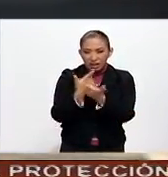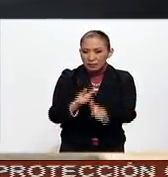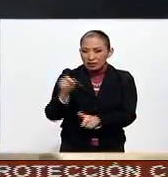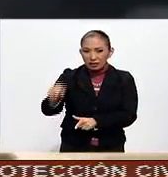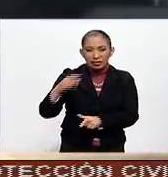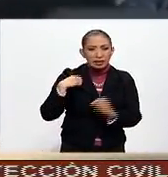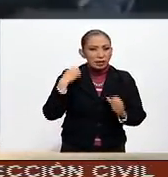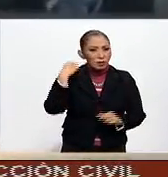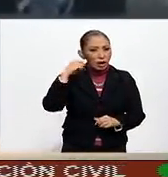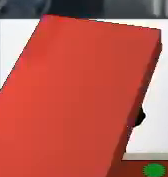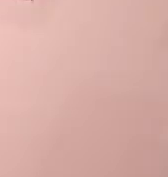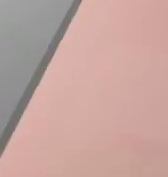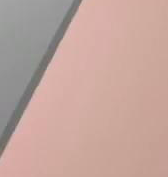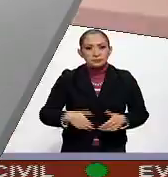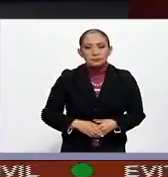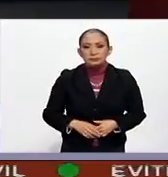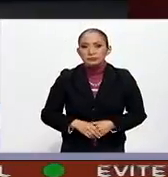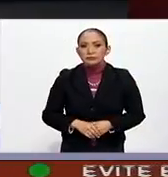y Chiapas.